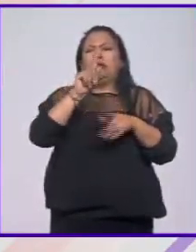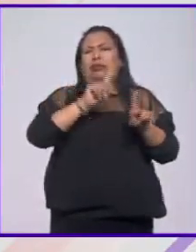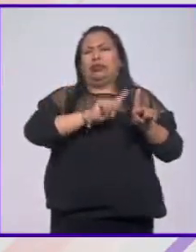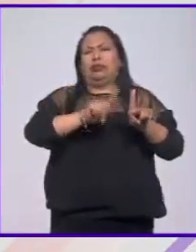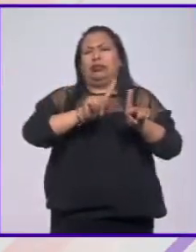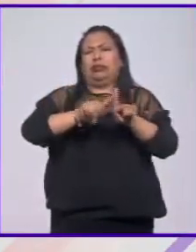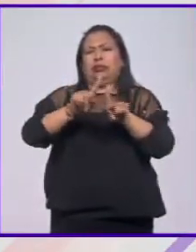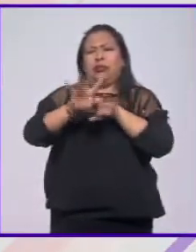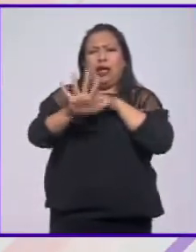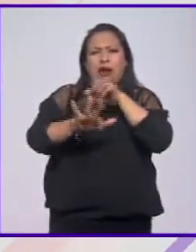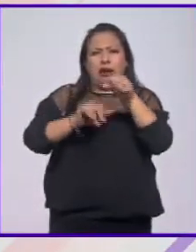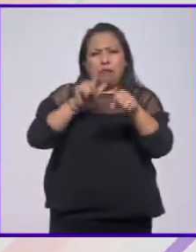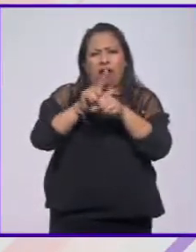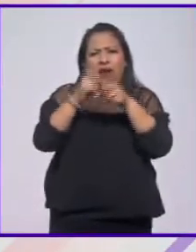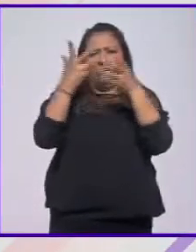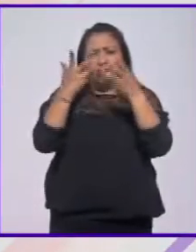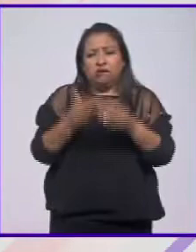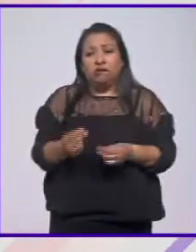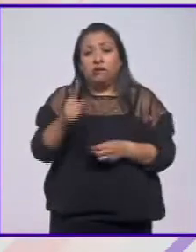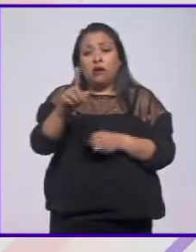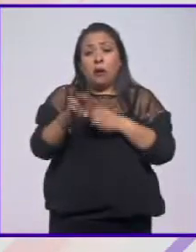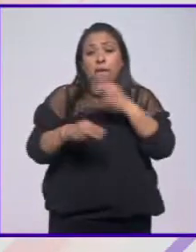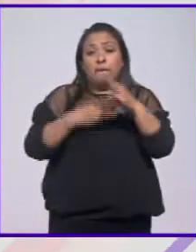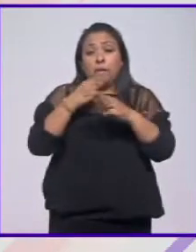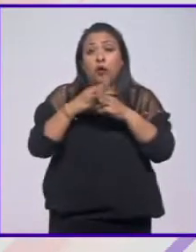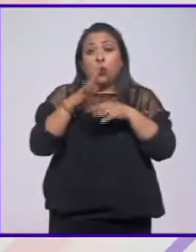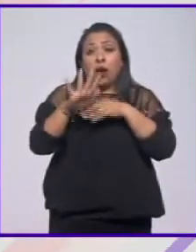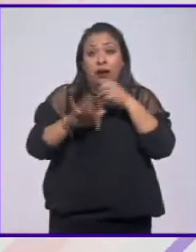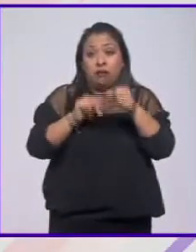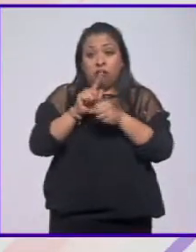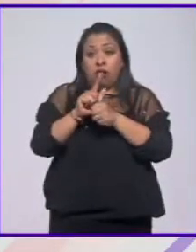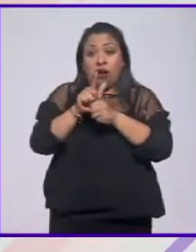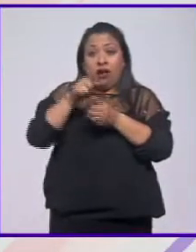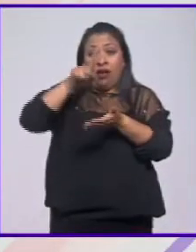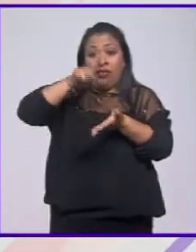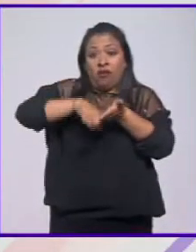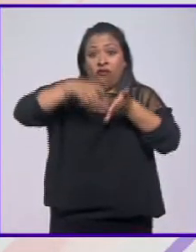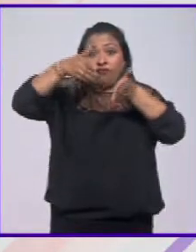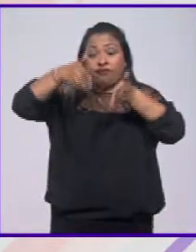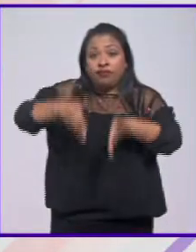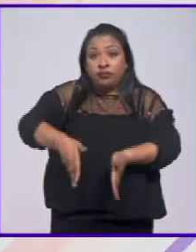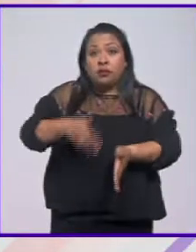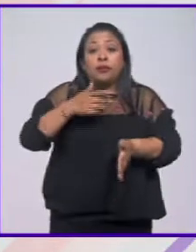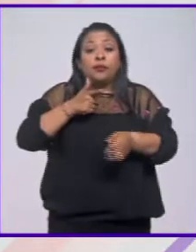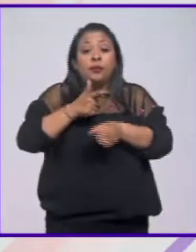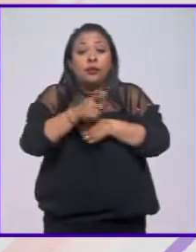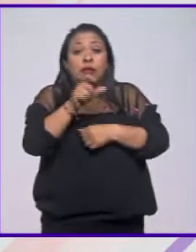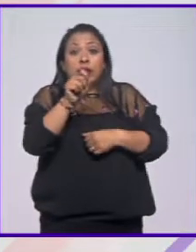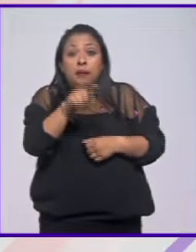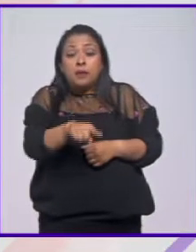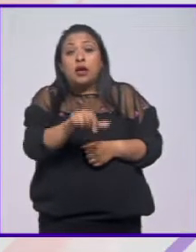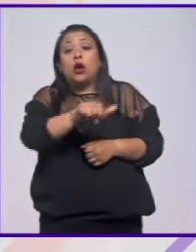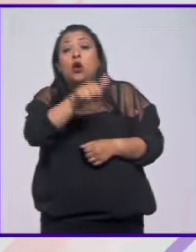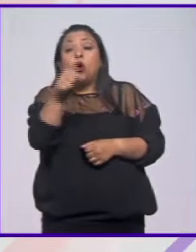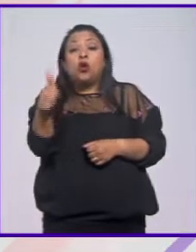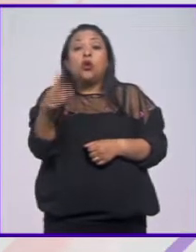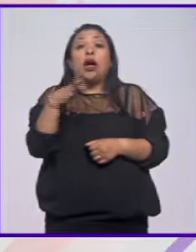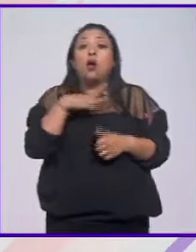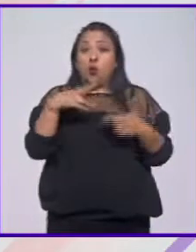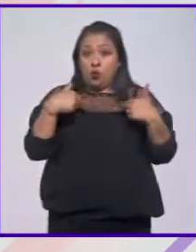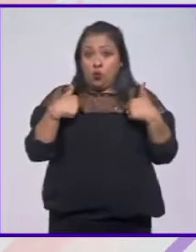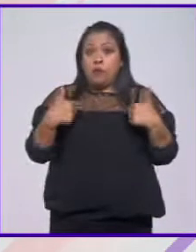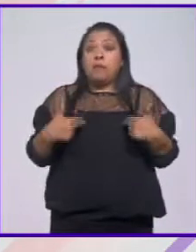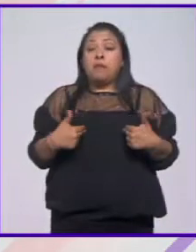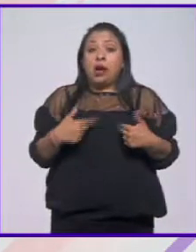una riqueza enorme del mundo animal que fue enterrada aquí. Descubrimos no solo eso, sino también seres